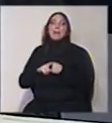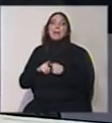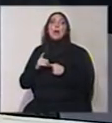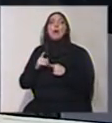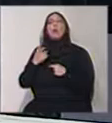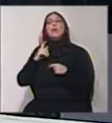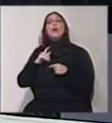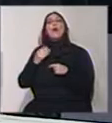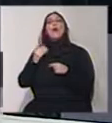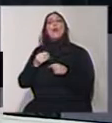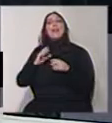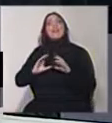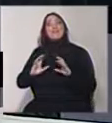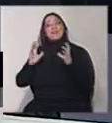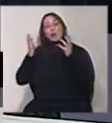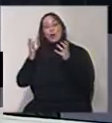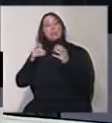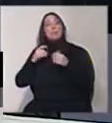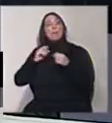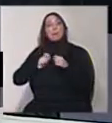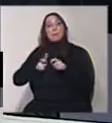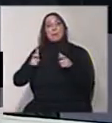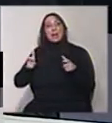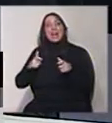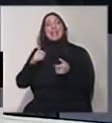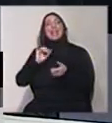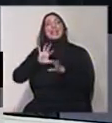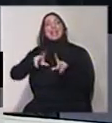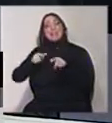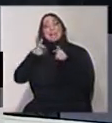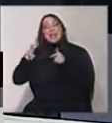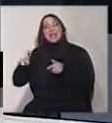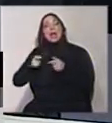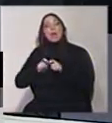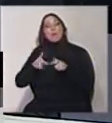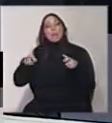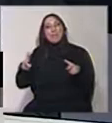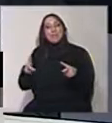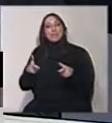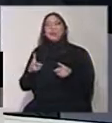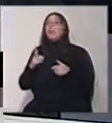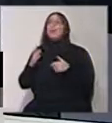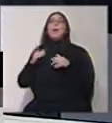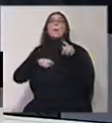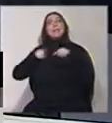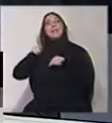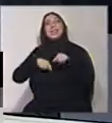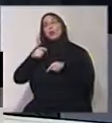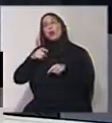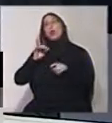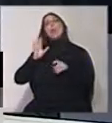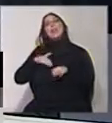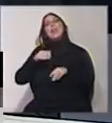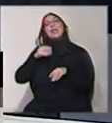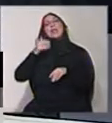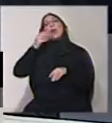se multiplica y la criminalidad aumenta, y eso es lo que nos está pasando en el Uruguay, más allá de la gestión del ministro Bonomi, que nosotros la criticamos